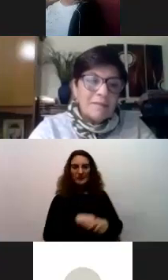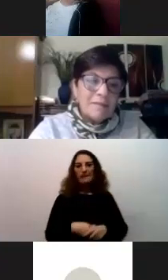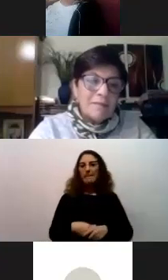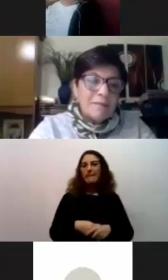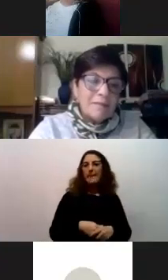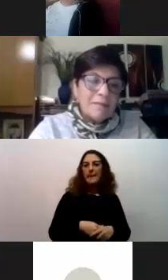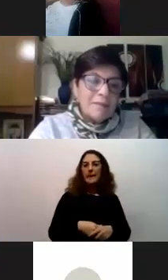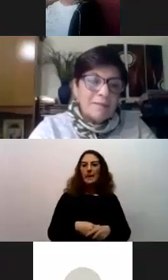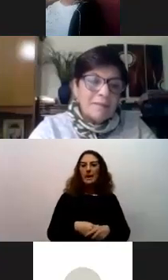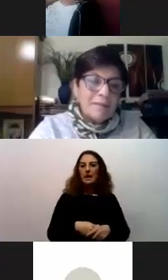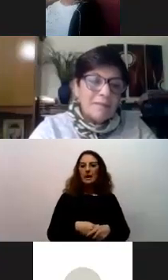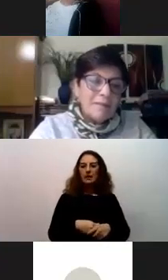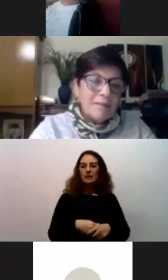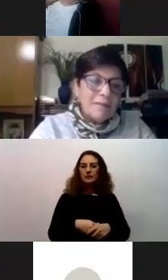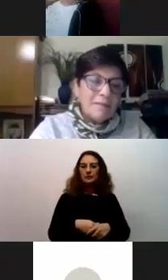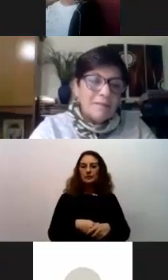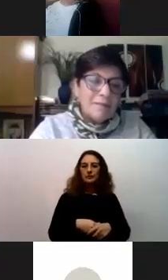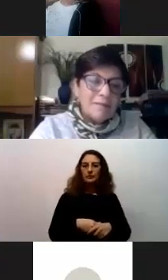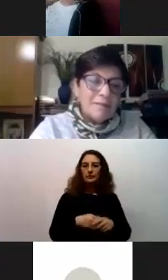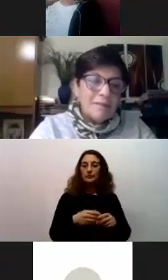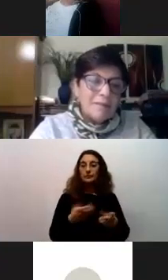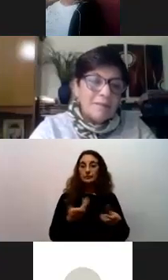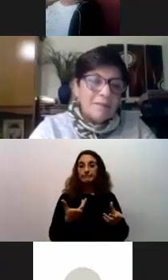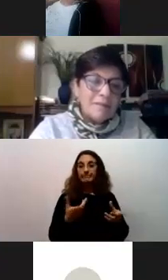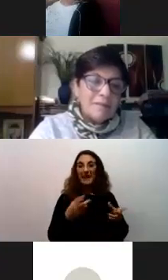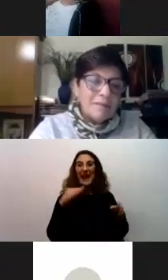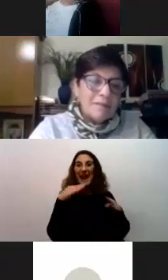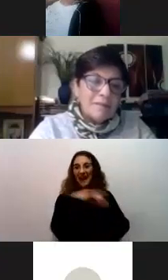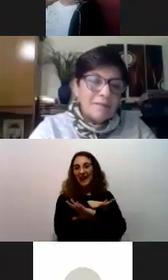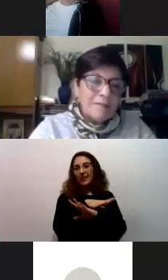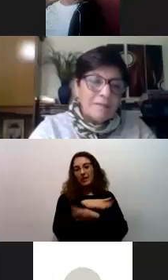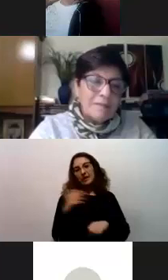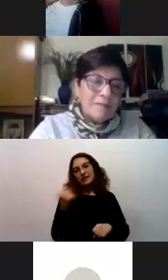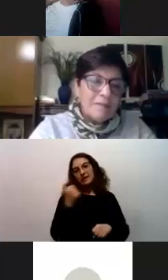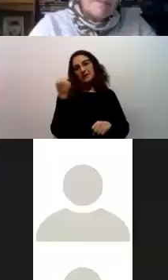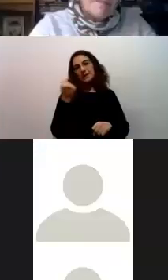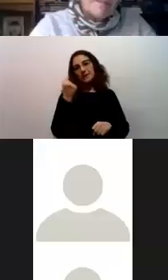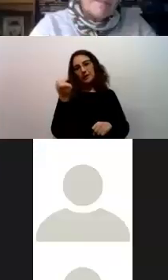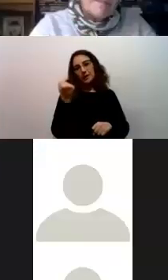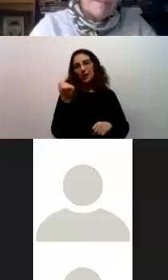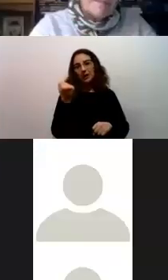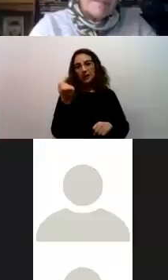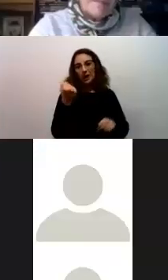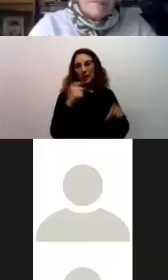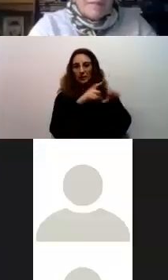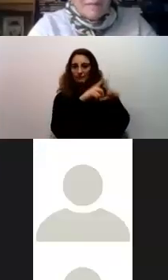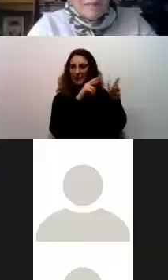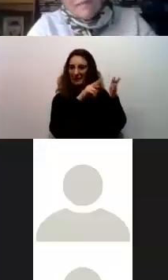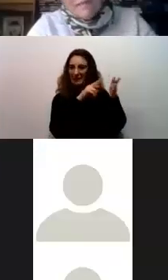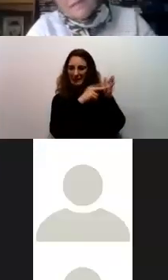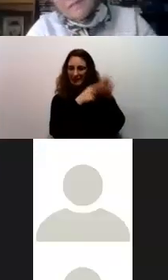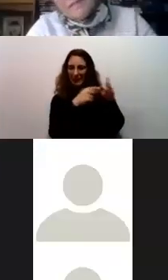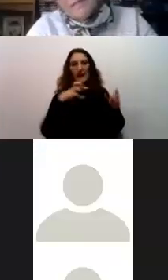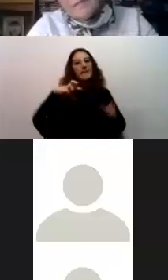el factor idiomático es importante por el uso de signos, símbolos, denominados